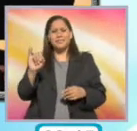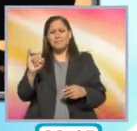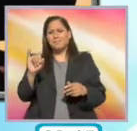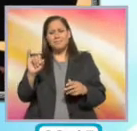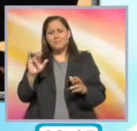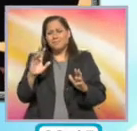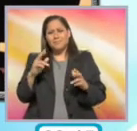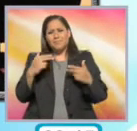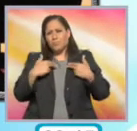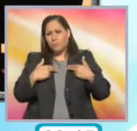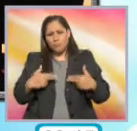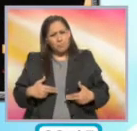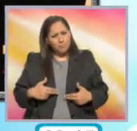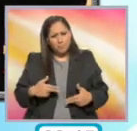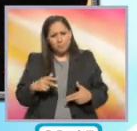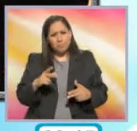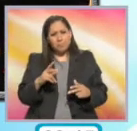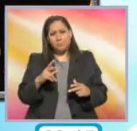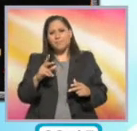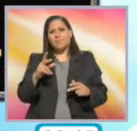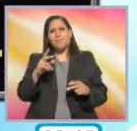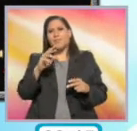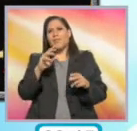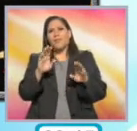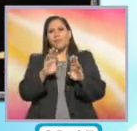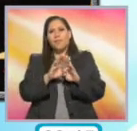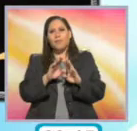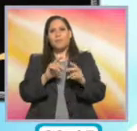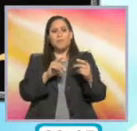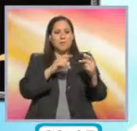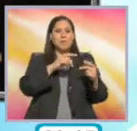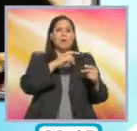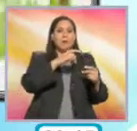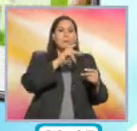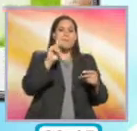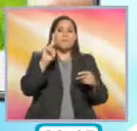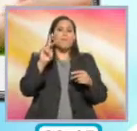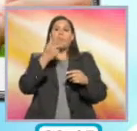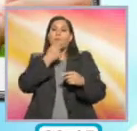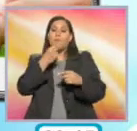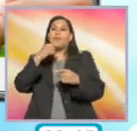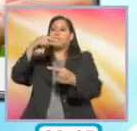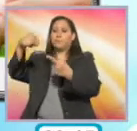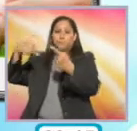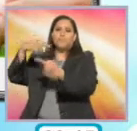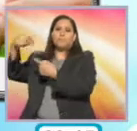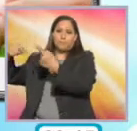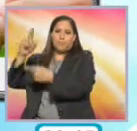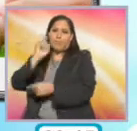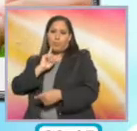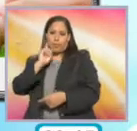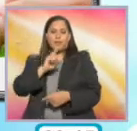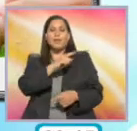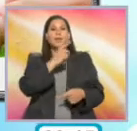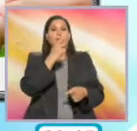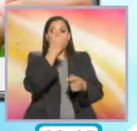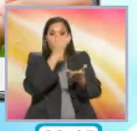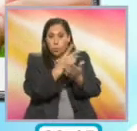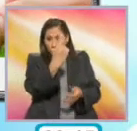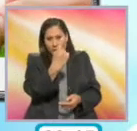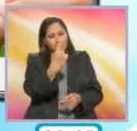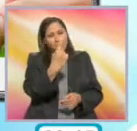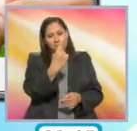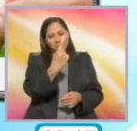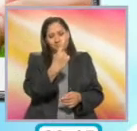tal, ¿es monógamo, polígamo? Es polígamo. Pero oye, no lo digo muy pero